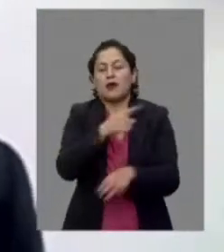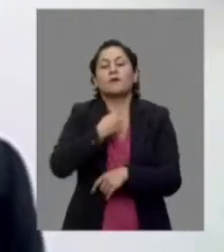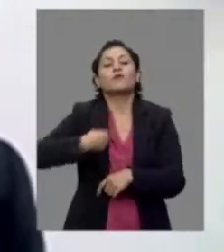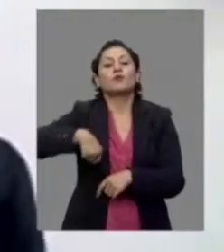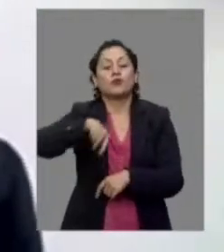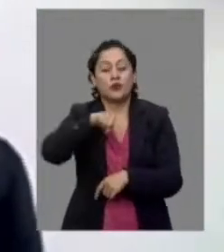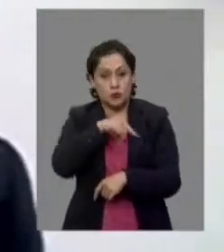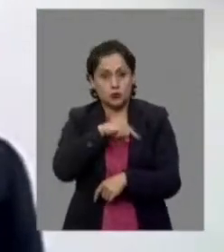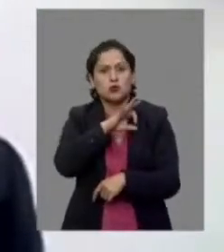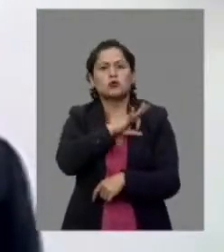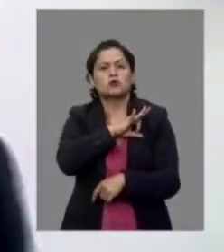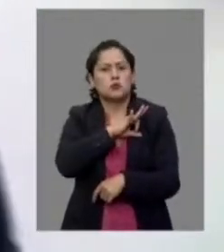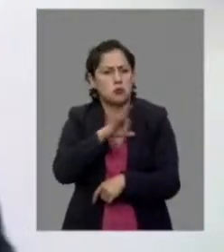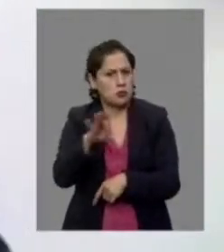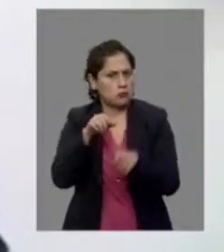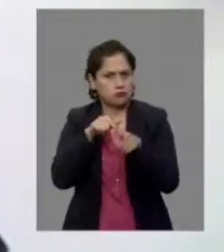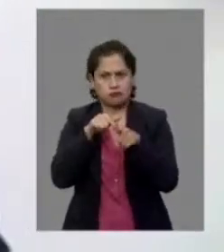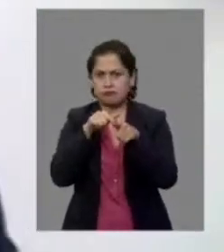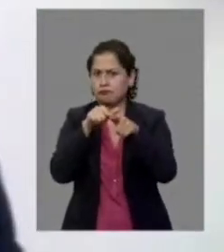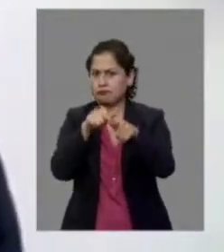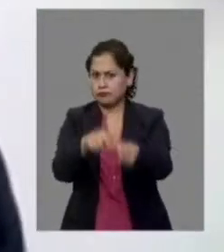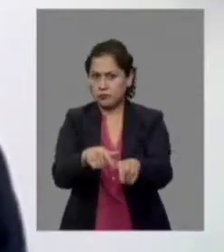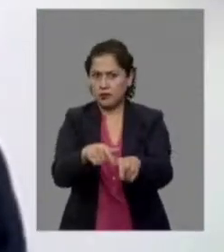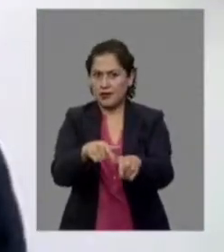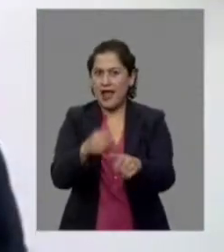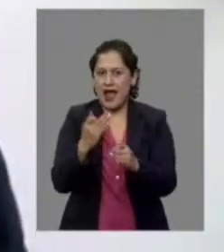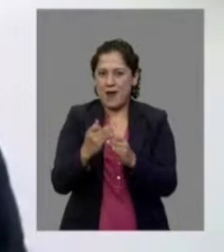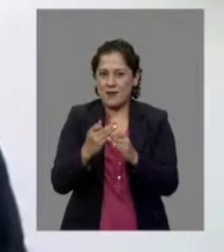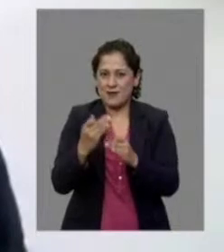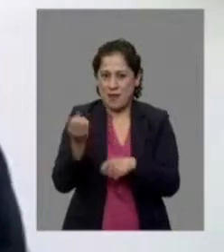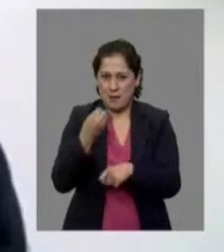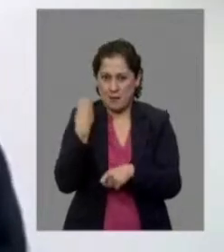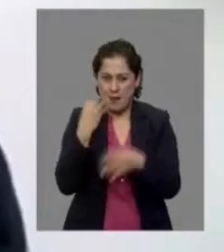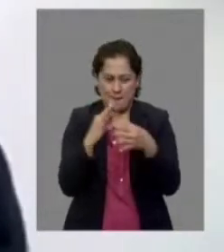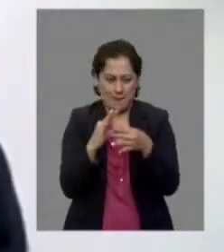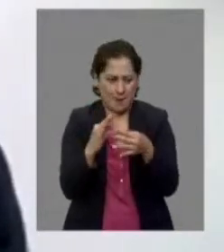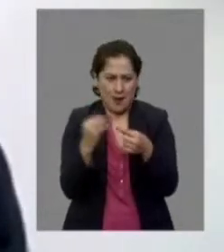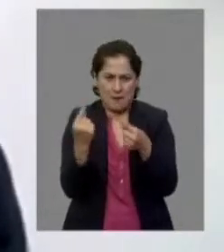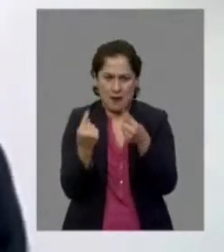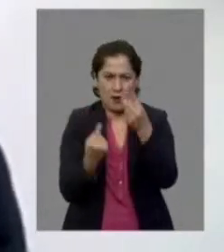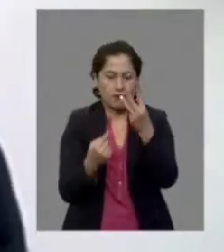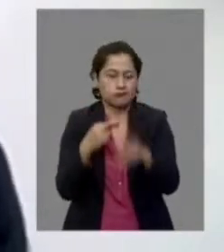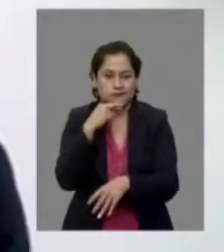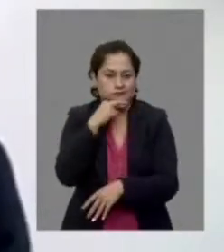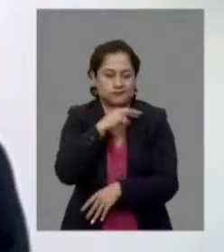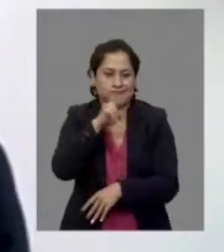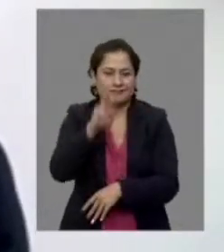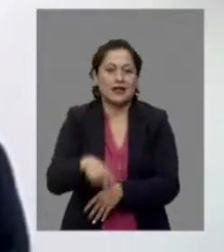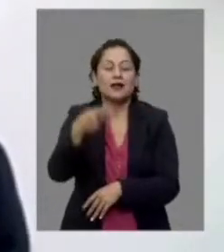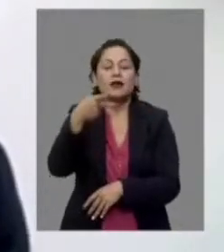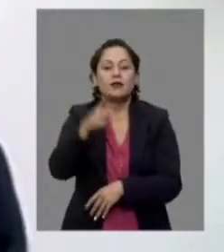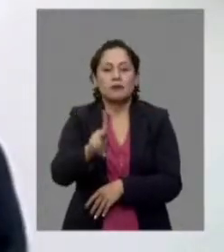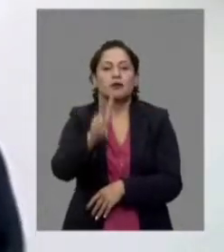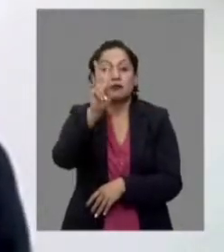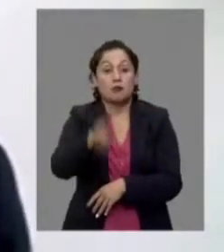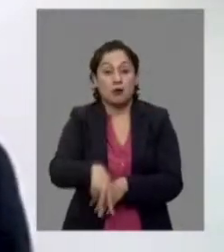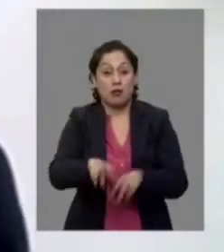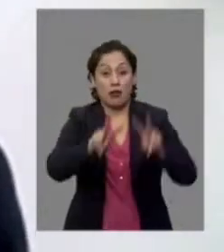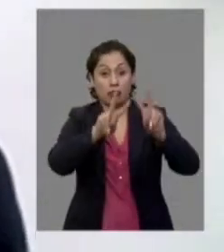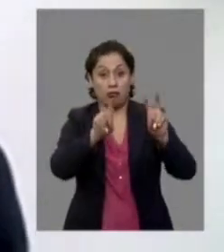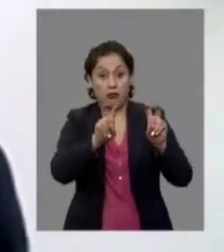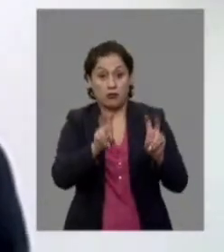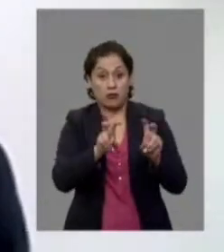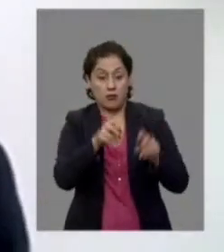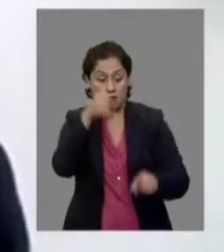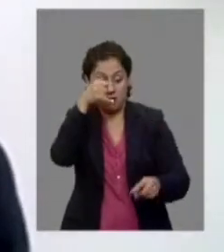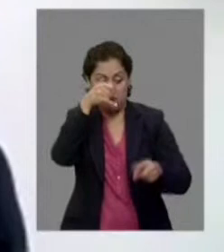han dicho de manera muy rápida, pero que son complejos, en el que, y que todos los